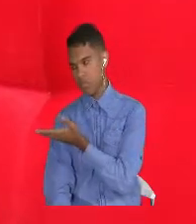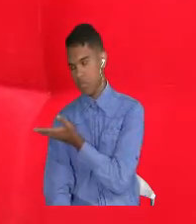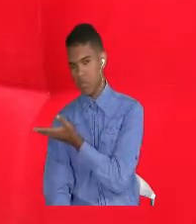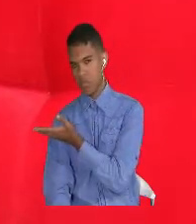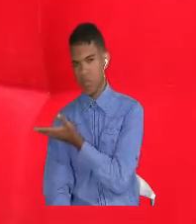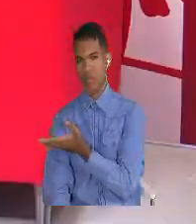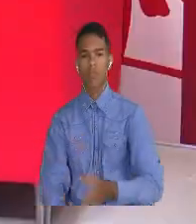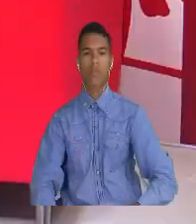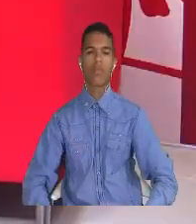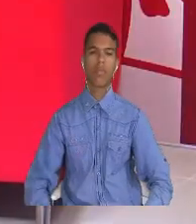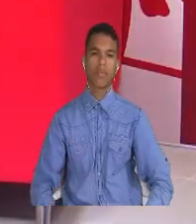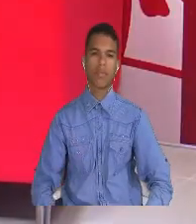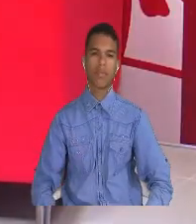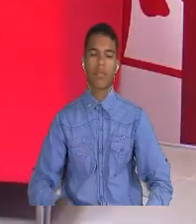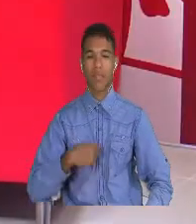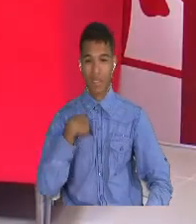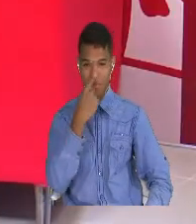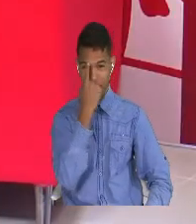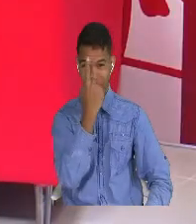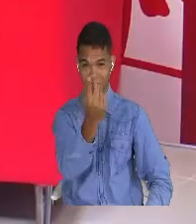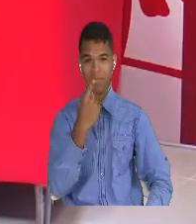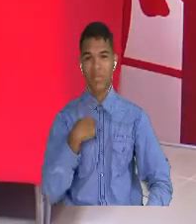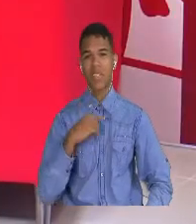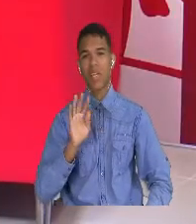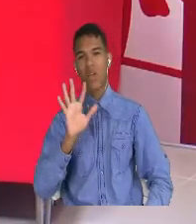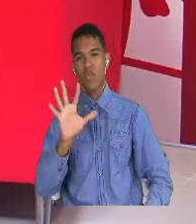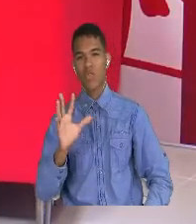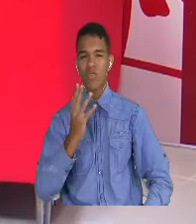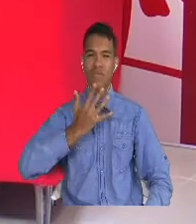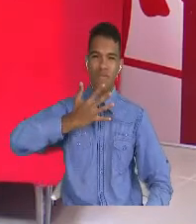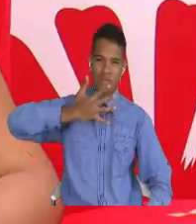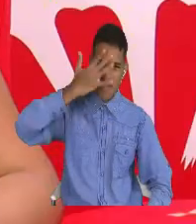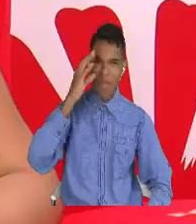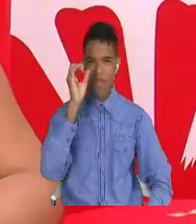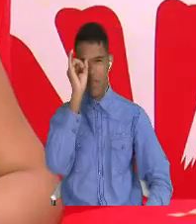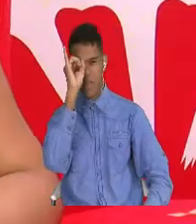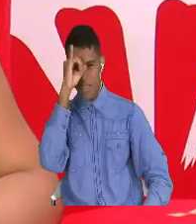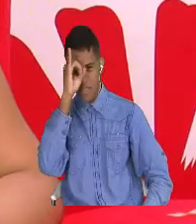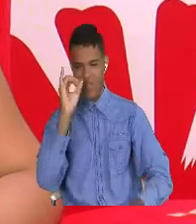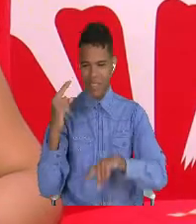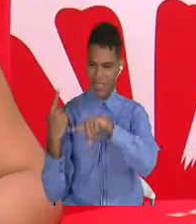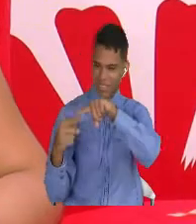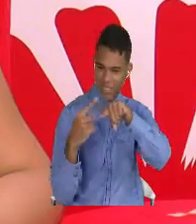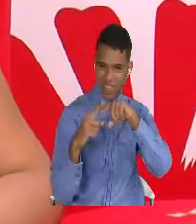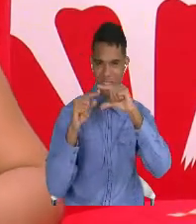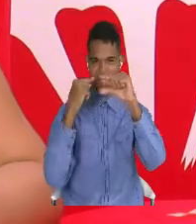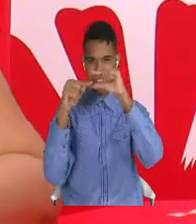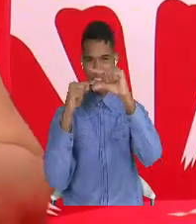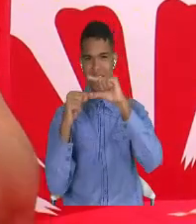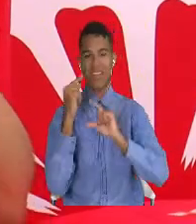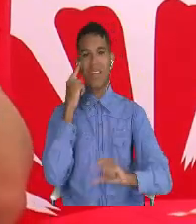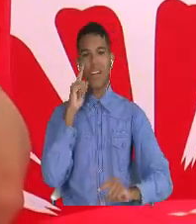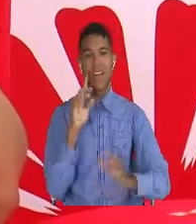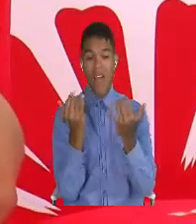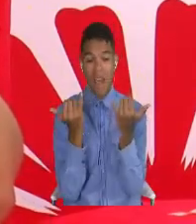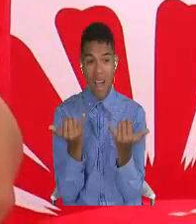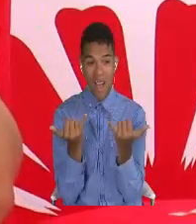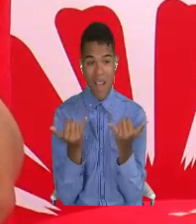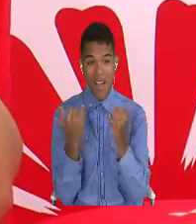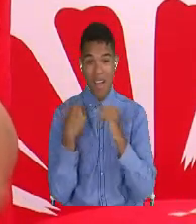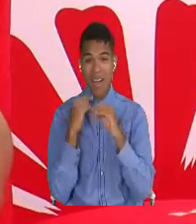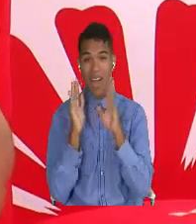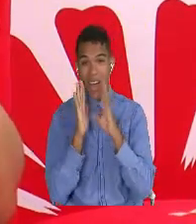Body. Bueno, entonces ya saben, estas son las redes sociales de Cintia Mora y de New Body. A nosotros en esos momentos nos están diciendo, oigan, ya